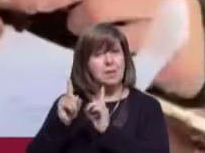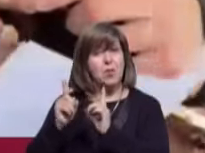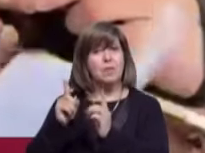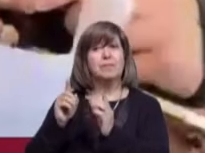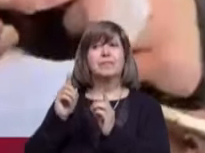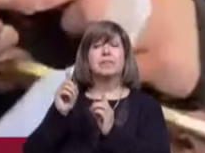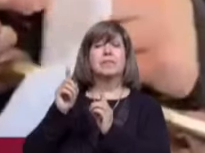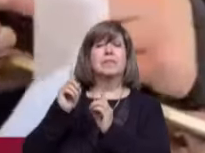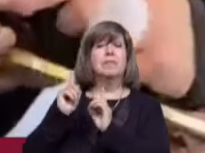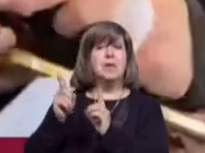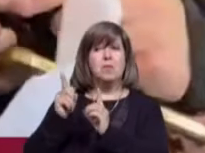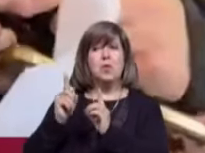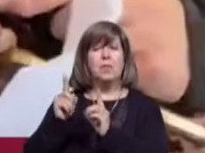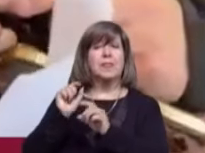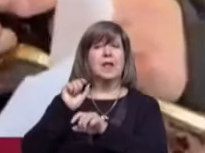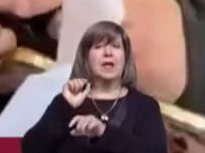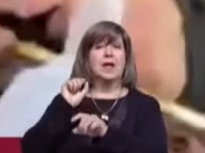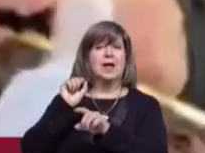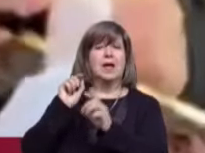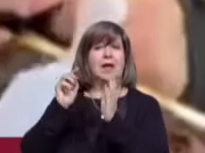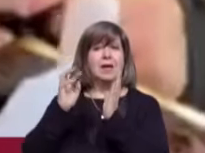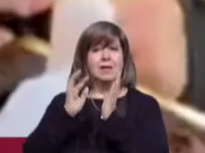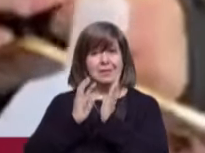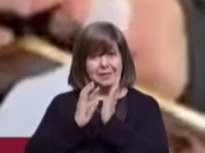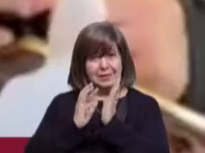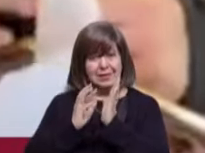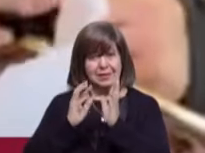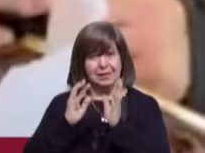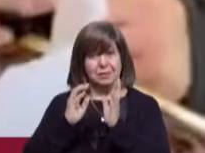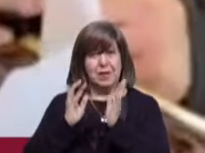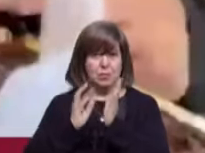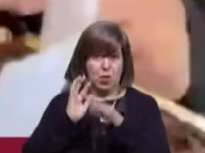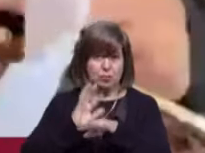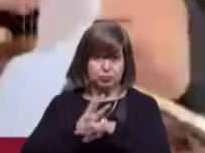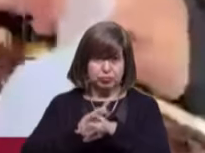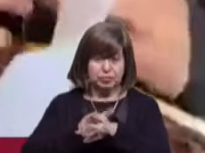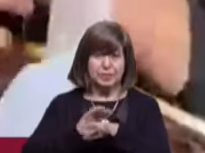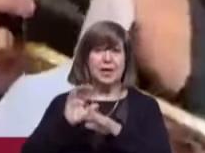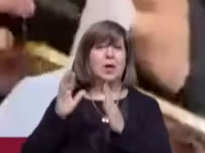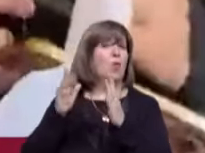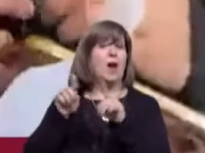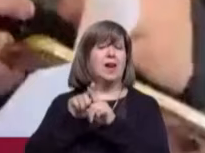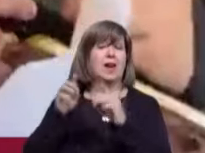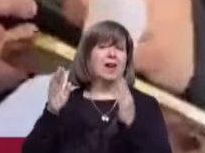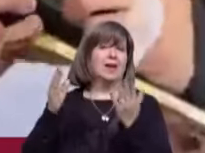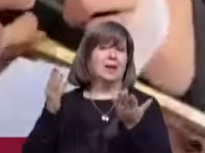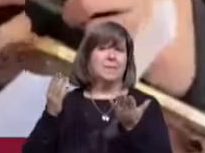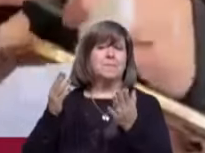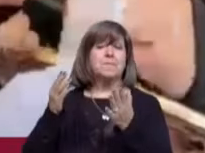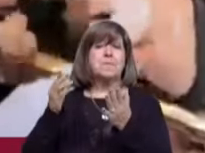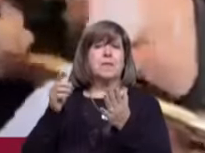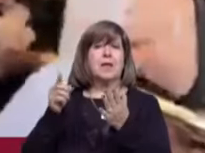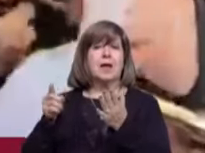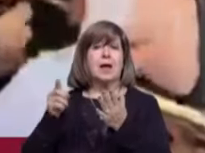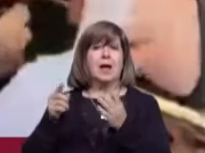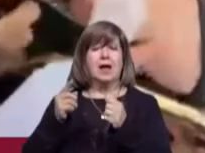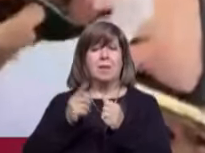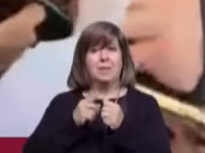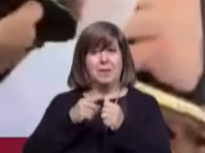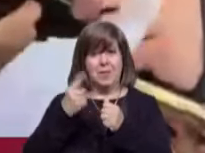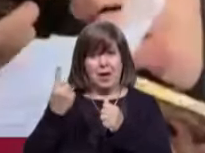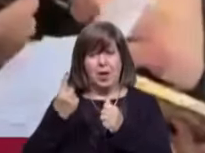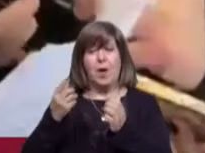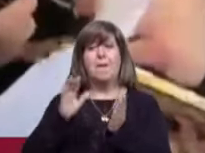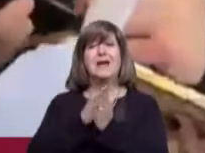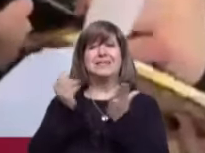medidas de Cerón oportunamente dispuestas al momento del otorgamiento de la detención domiciliaria en especial las relativas a la retención del